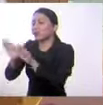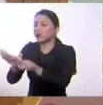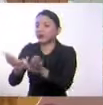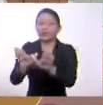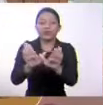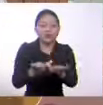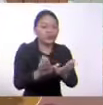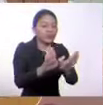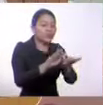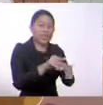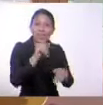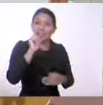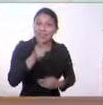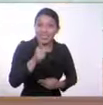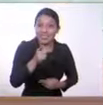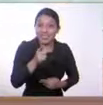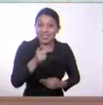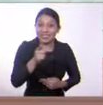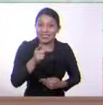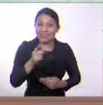mariposa